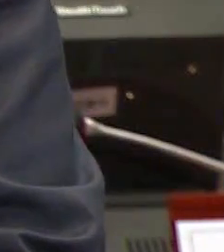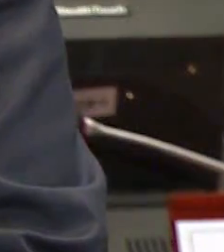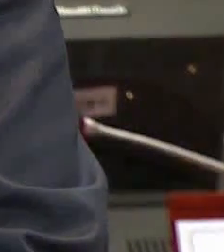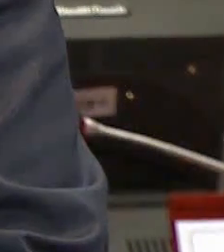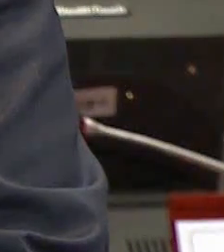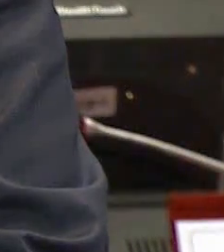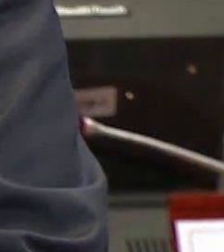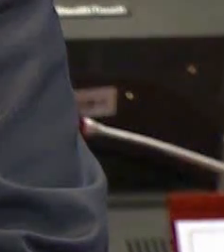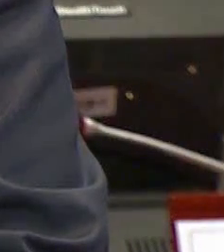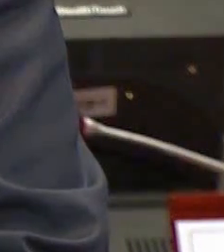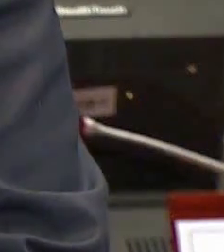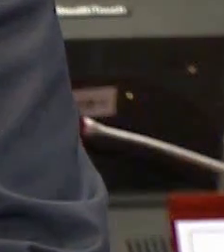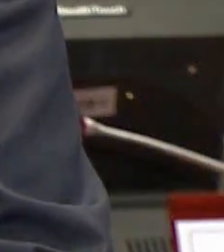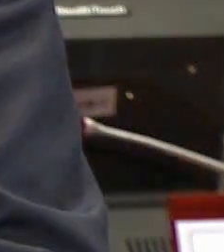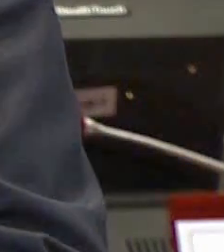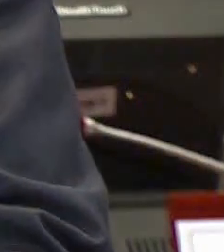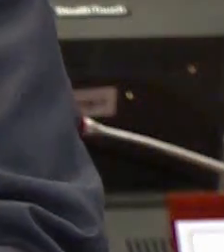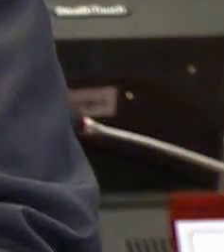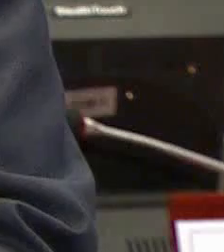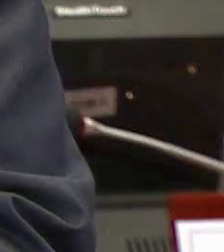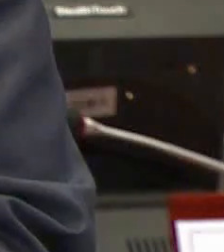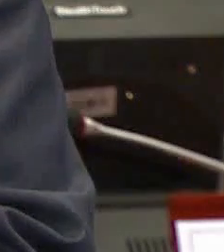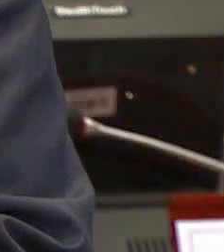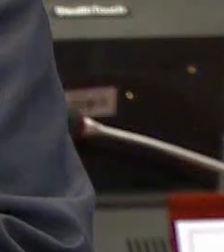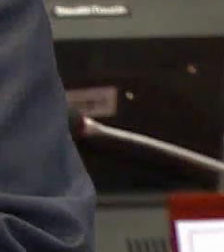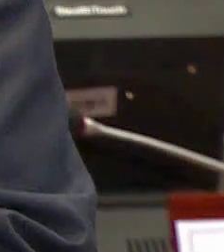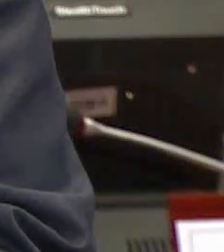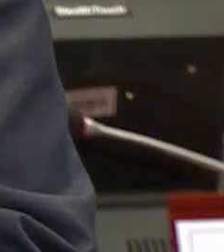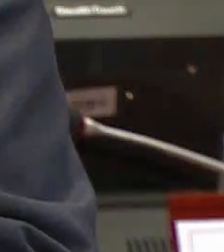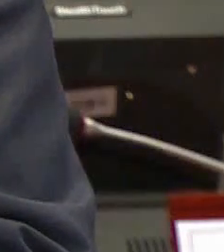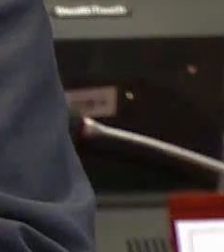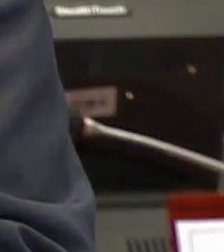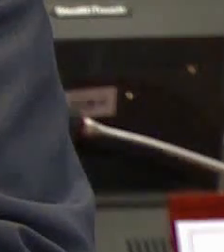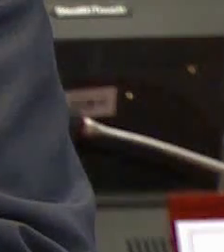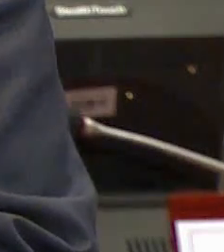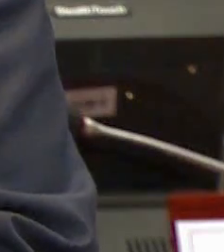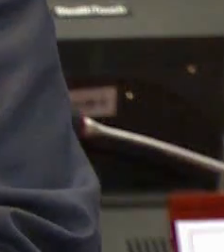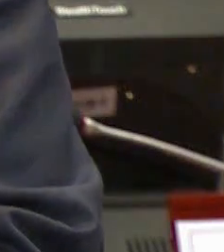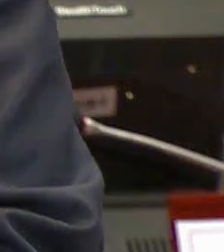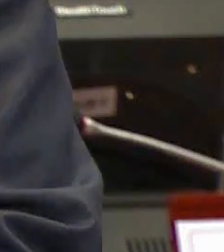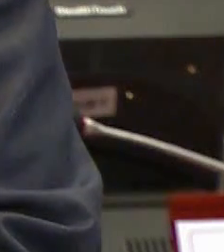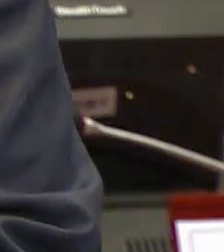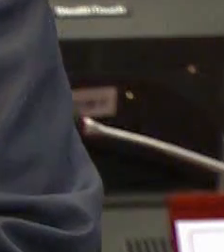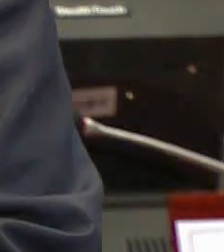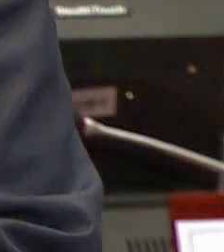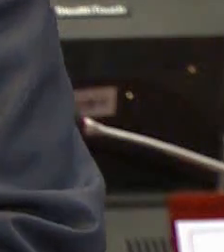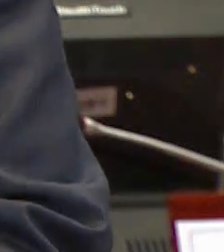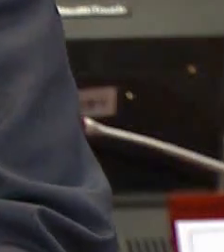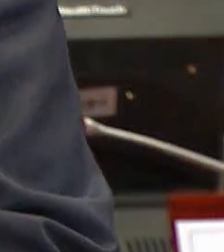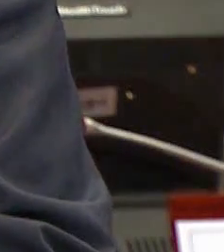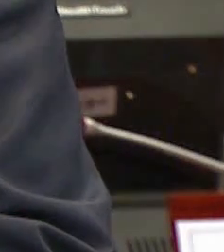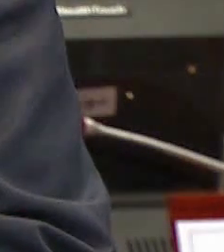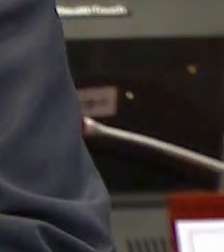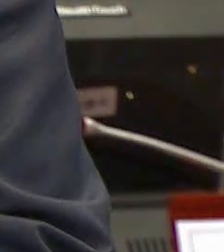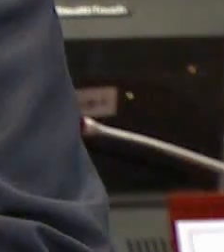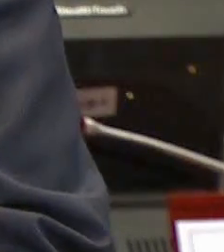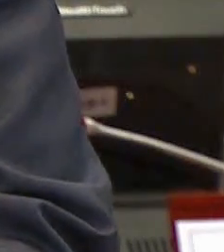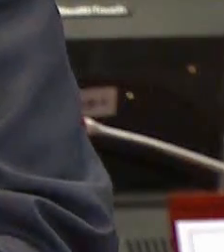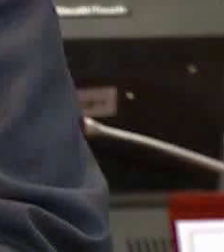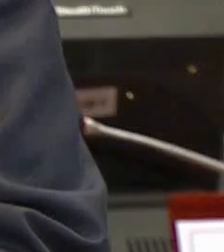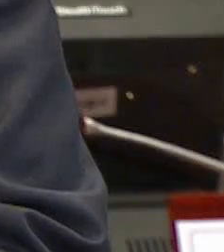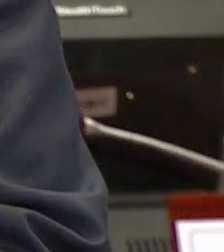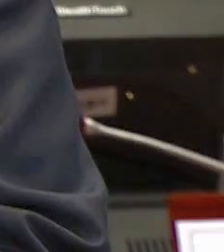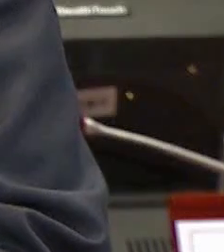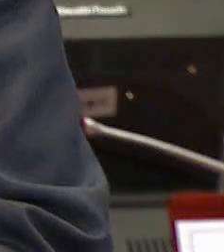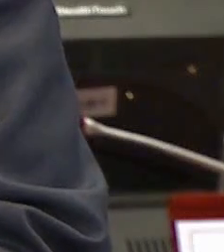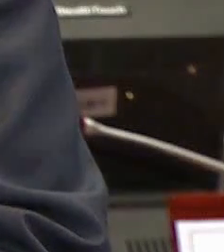además integra la Comisión Legislativa de Gobiernos Autónomos y Descentralización, nos ha pues generado un comentario respecto del anuncio